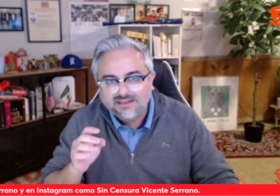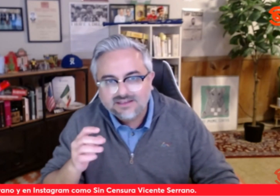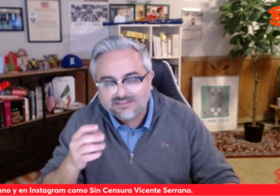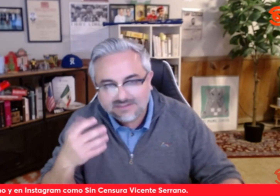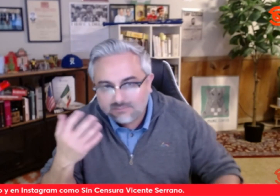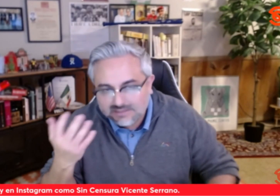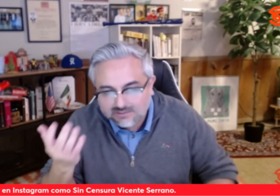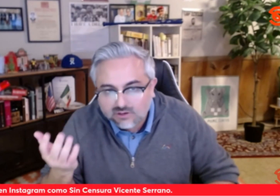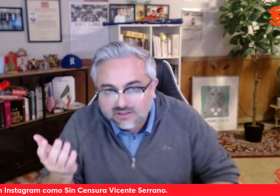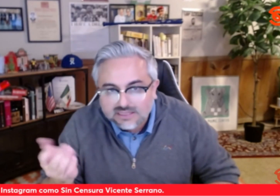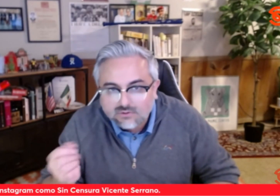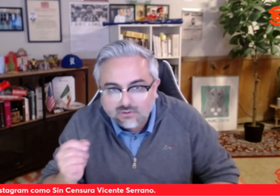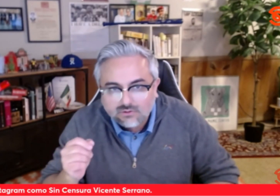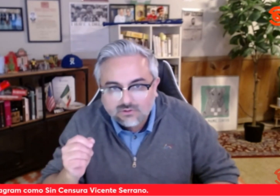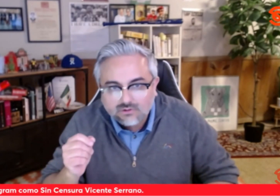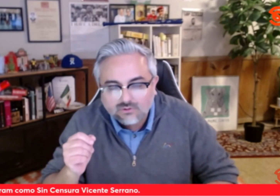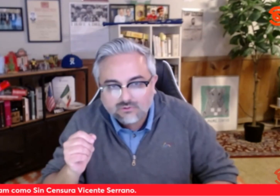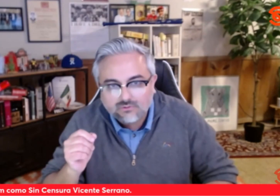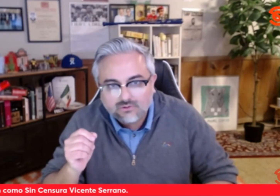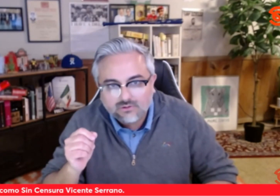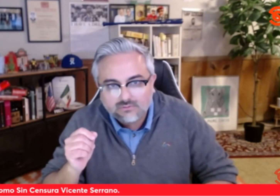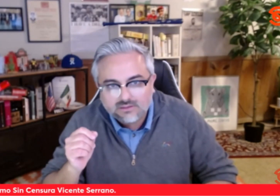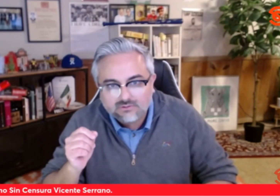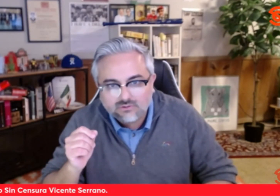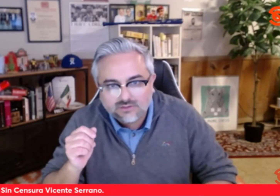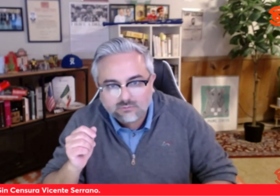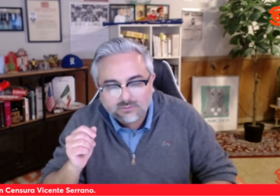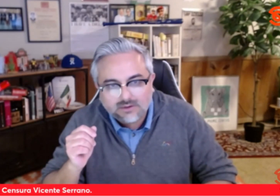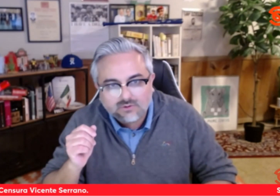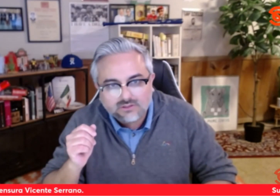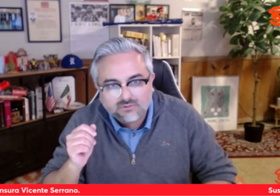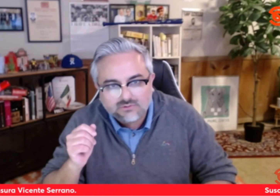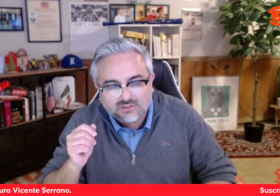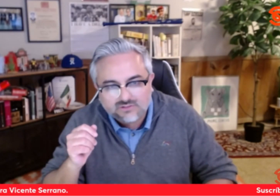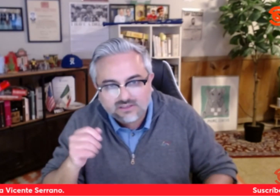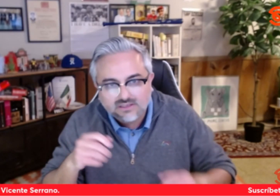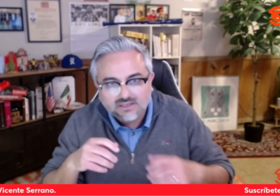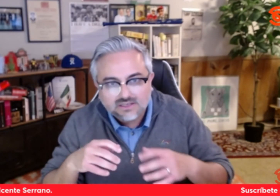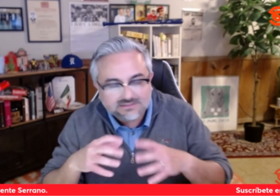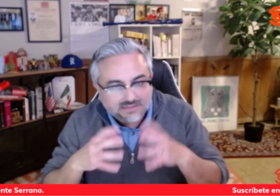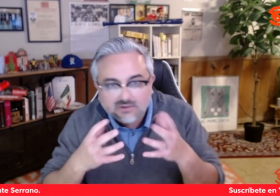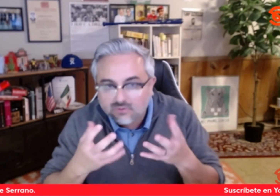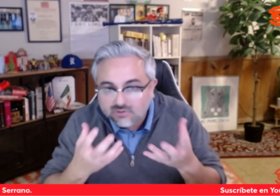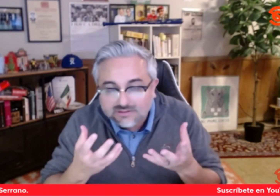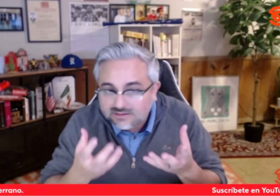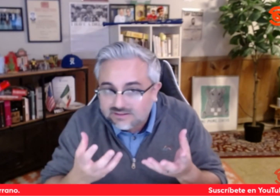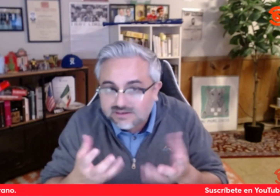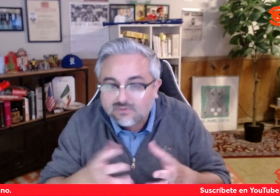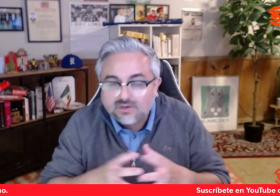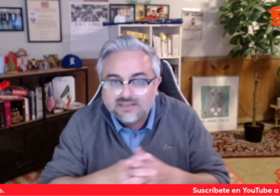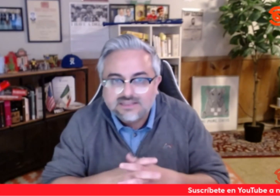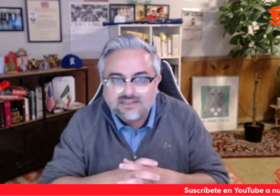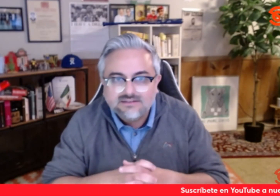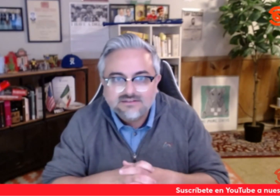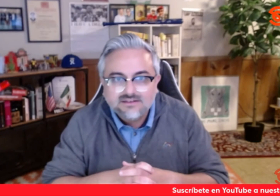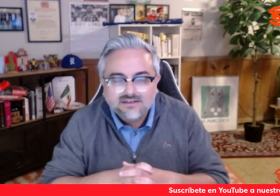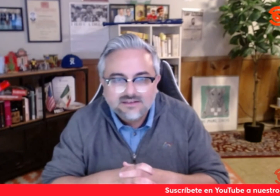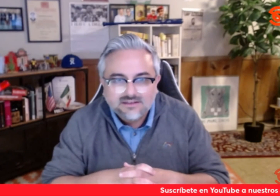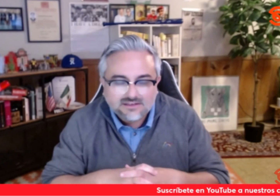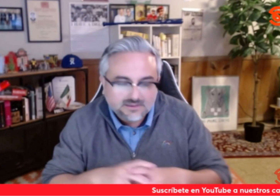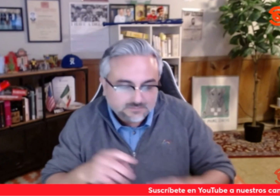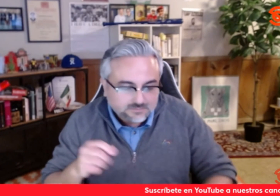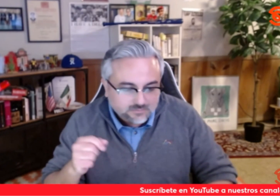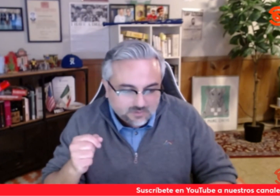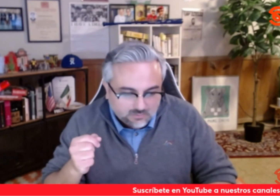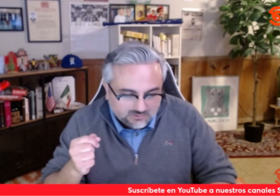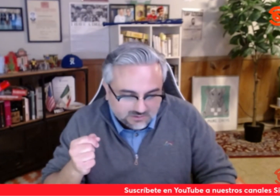que están haciendo el ridículo los ministros de la Suprema Corte de Justicia, que están incurriendo en una serie de irregularidades